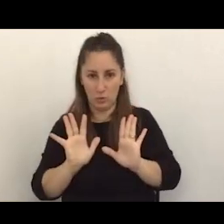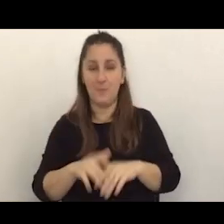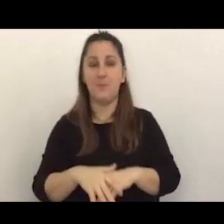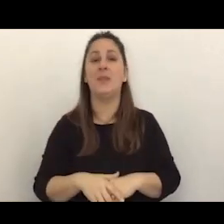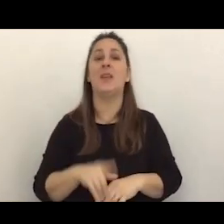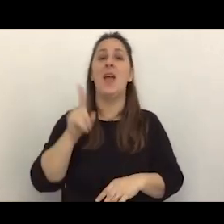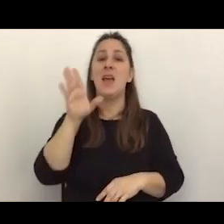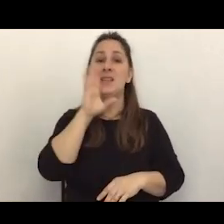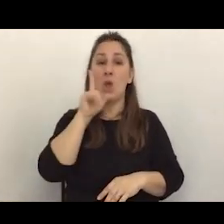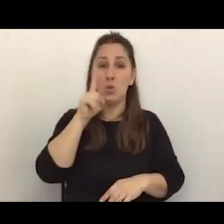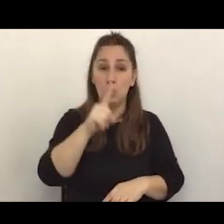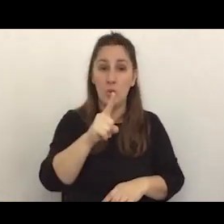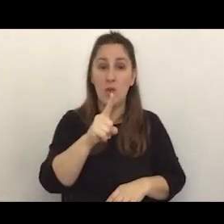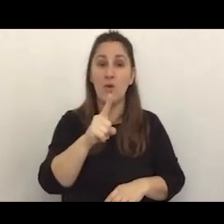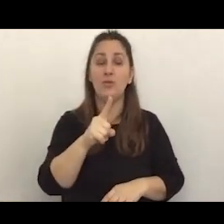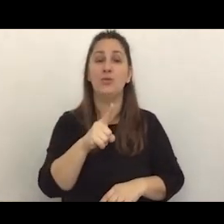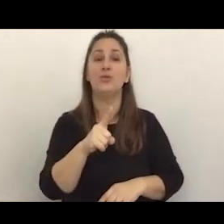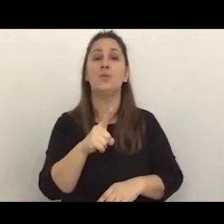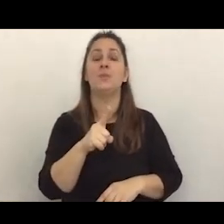Unidos,